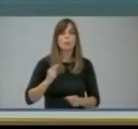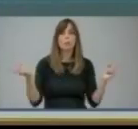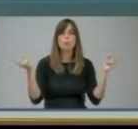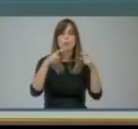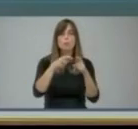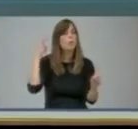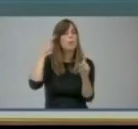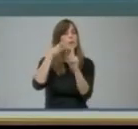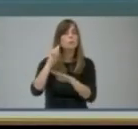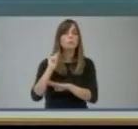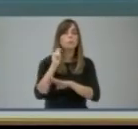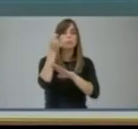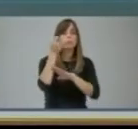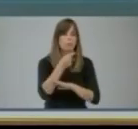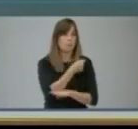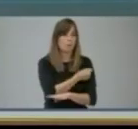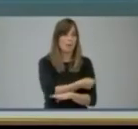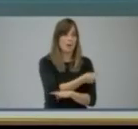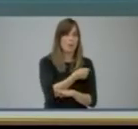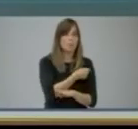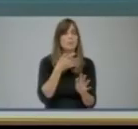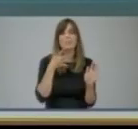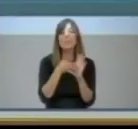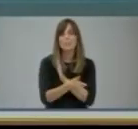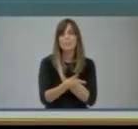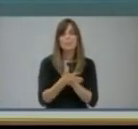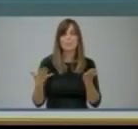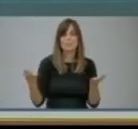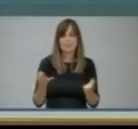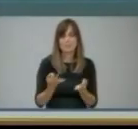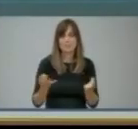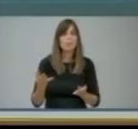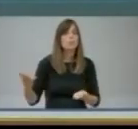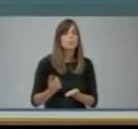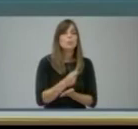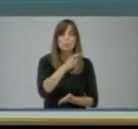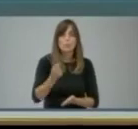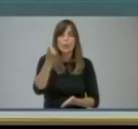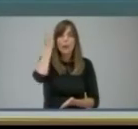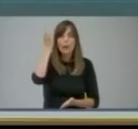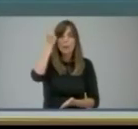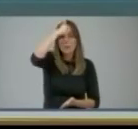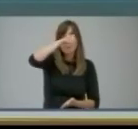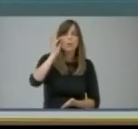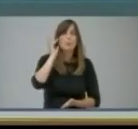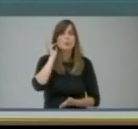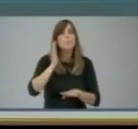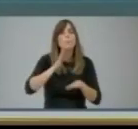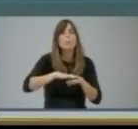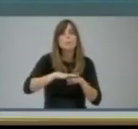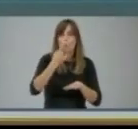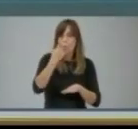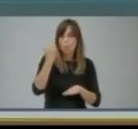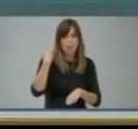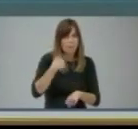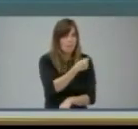hito de la vacunación que supondría iniciar el curso con todos los alumnos y alumnas de cantabria al menos con una dosis inoculada